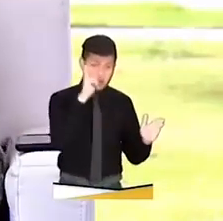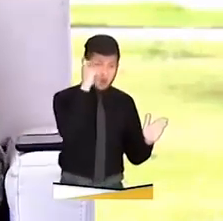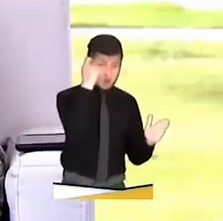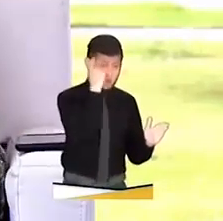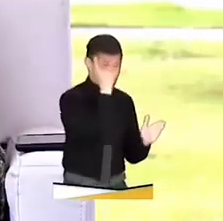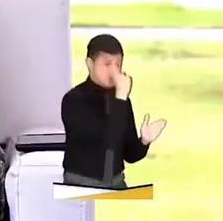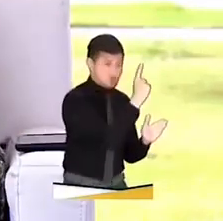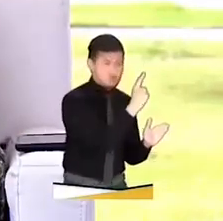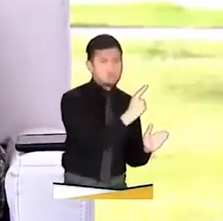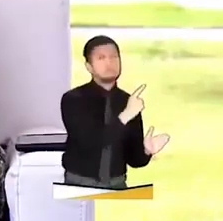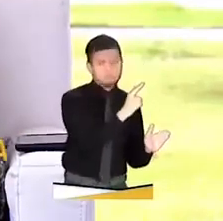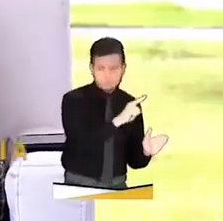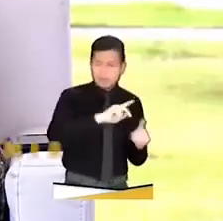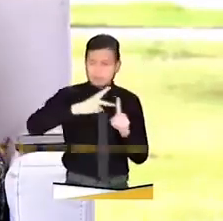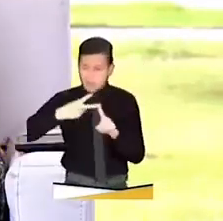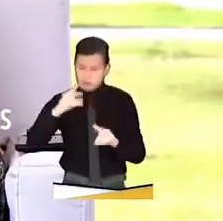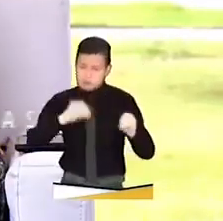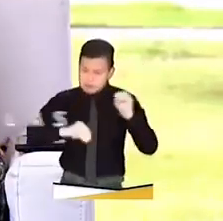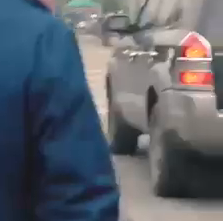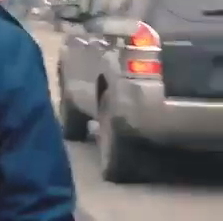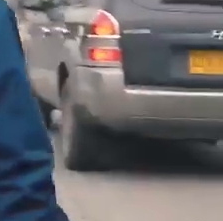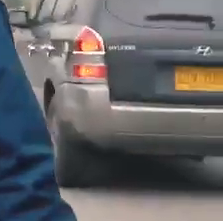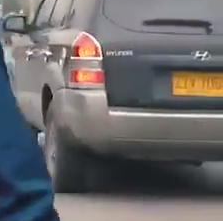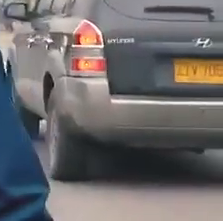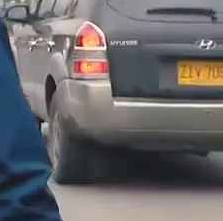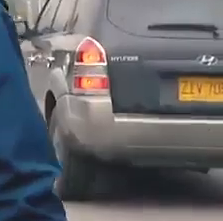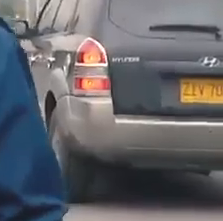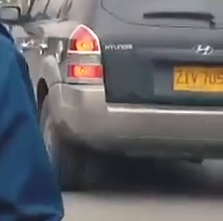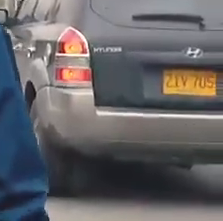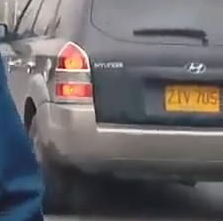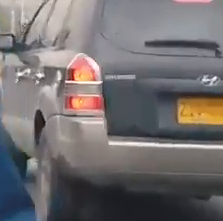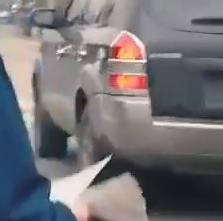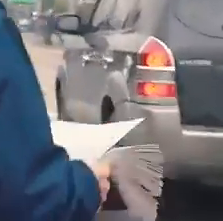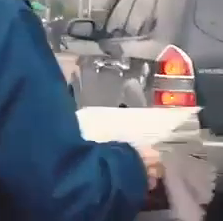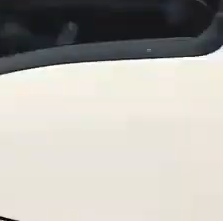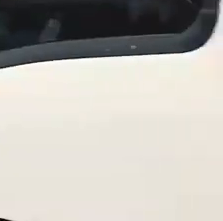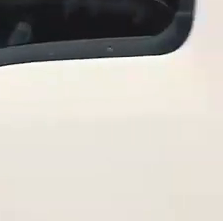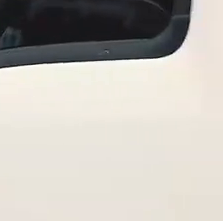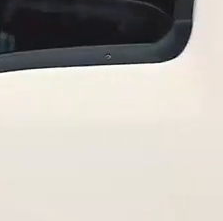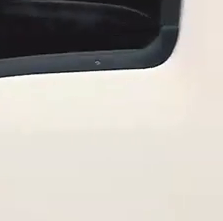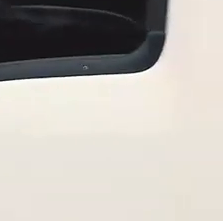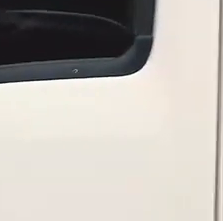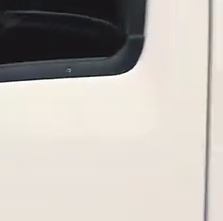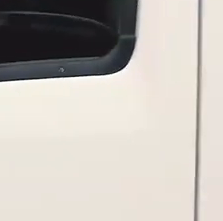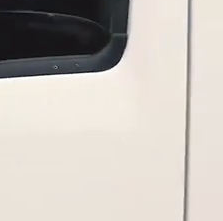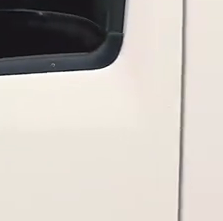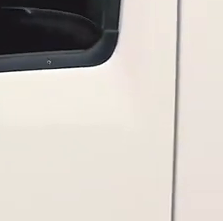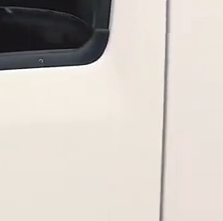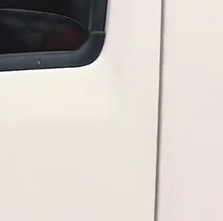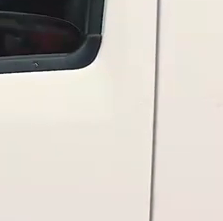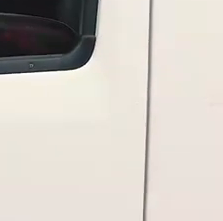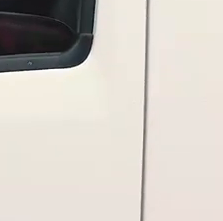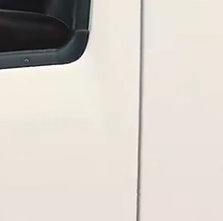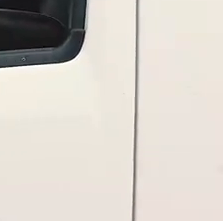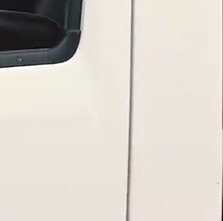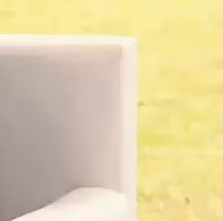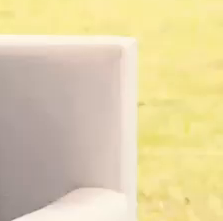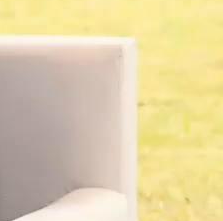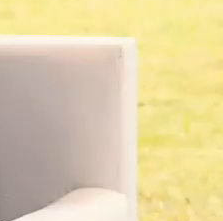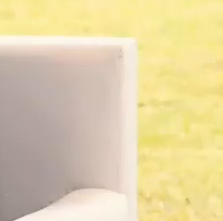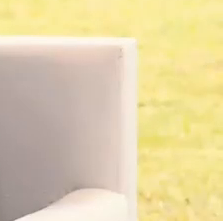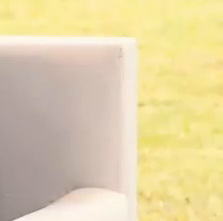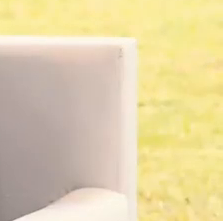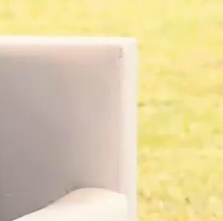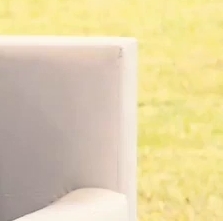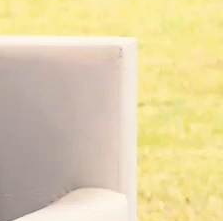adaptarnos a muchos cambios al tiempo. Teníamos muchos desafíos, ahora tenemos muchos más. Teníamos unas enormes